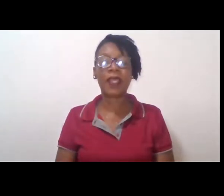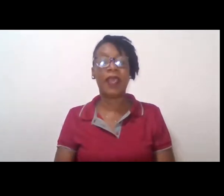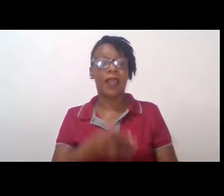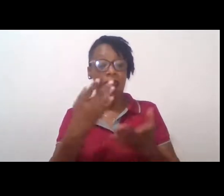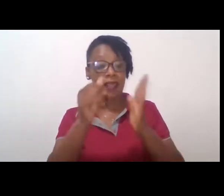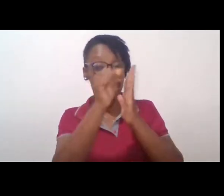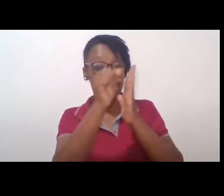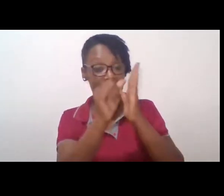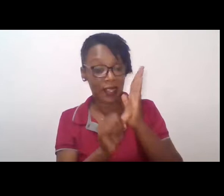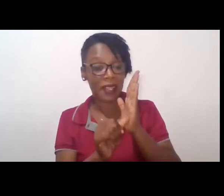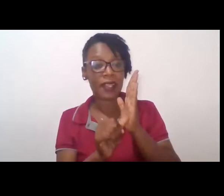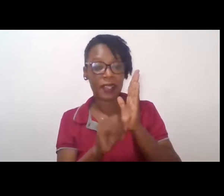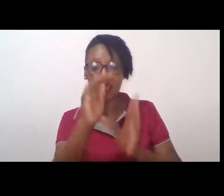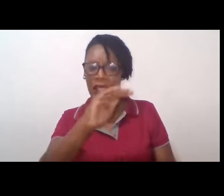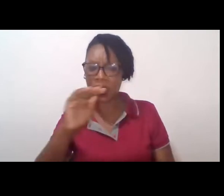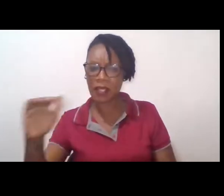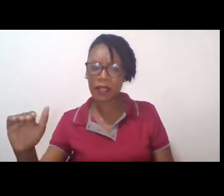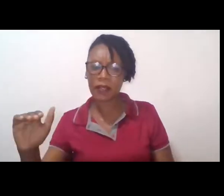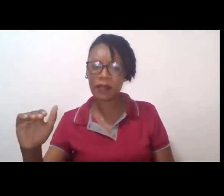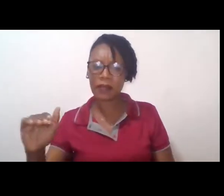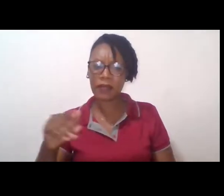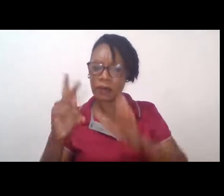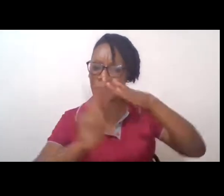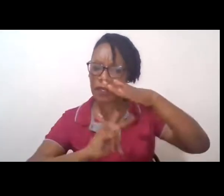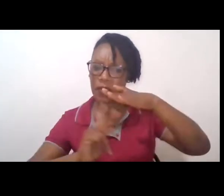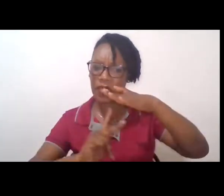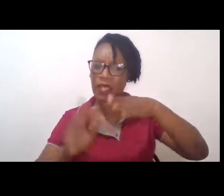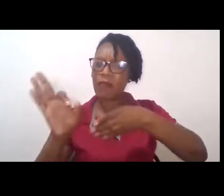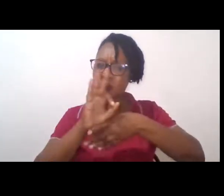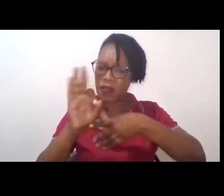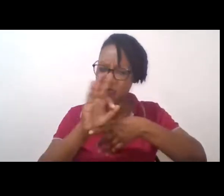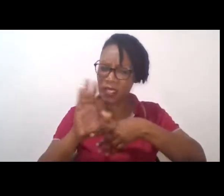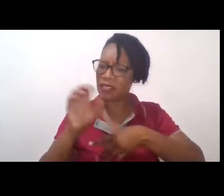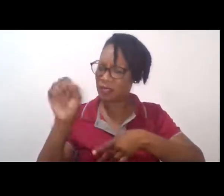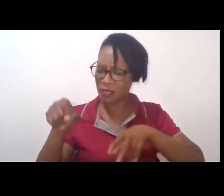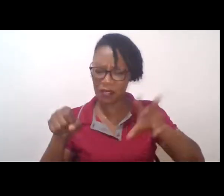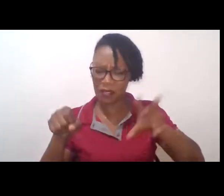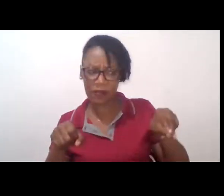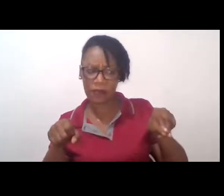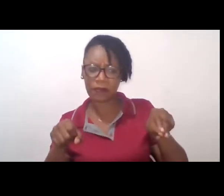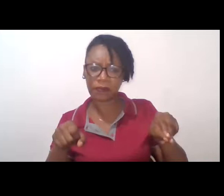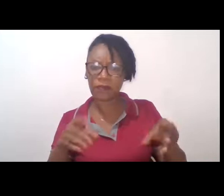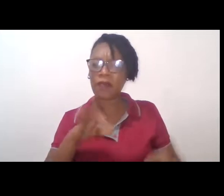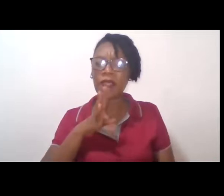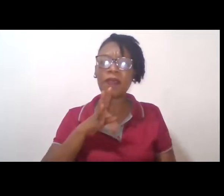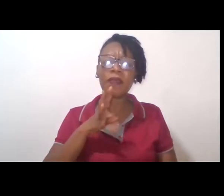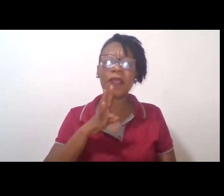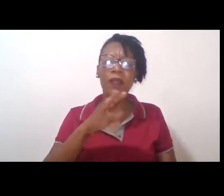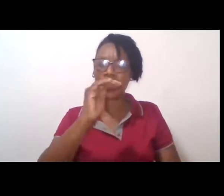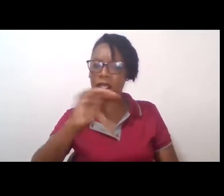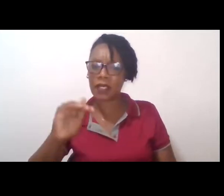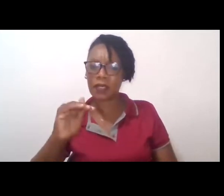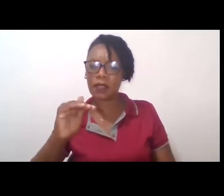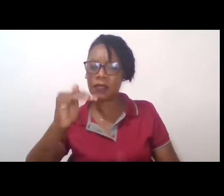en niños preescolares son funcionales? Es decir, estamos hablando de menores de 4 años específicamente,